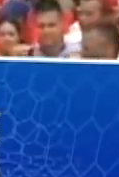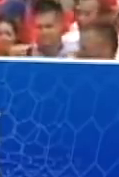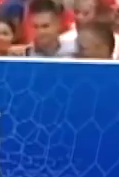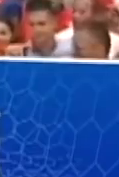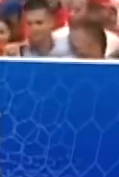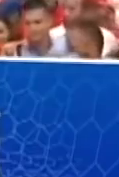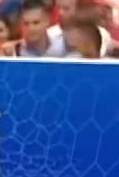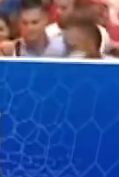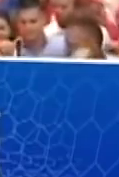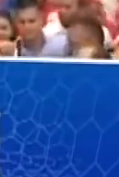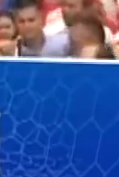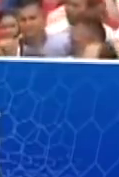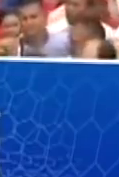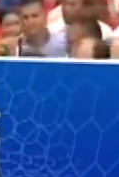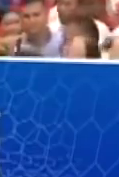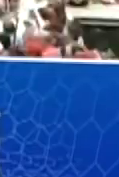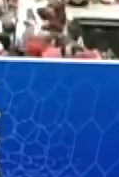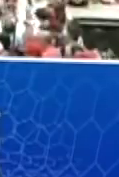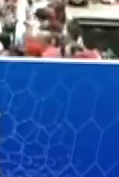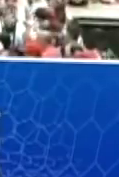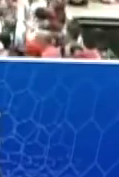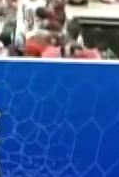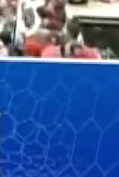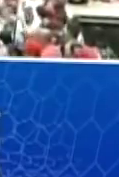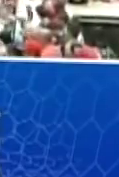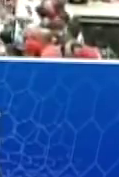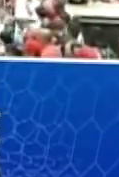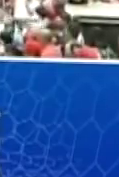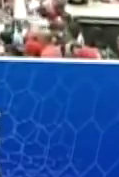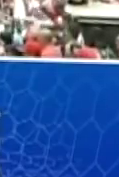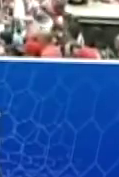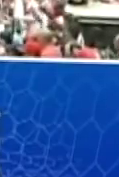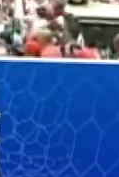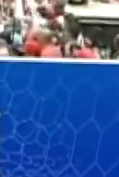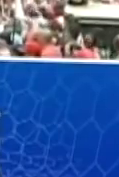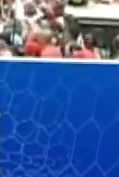Este año tenemos las elecciones parlamentarias.